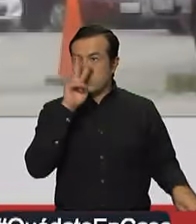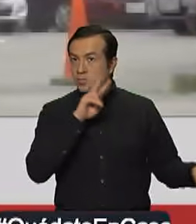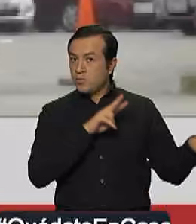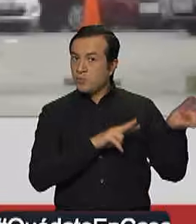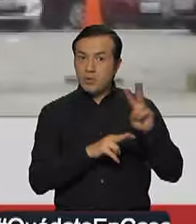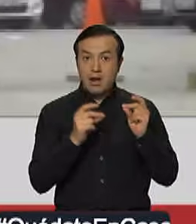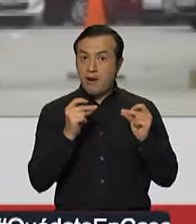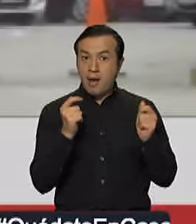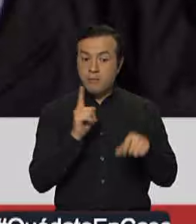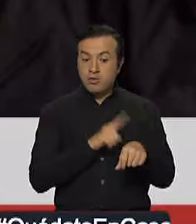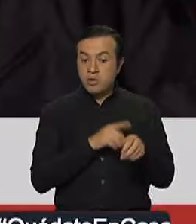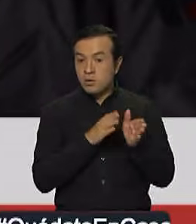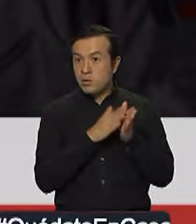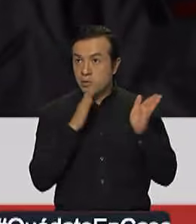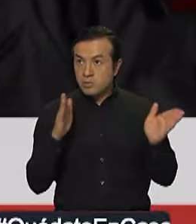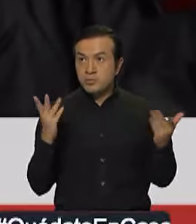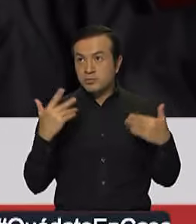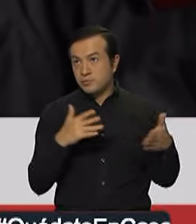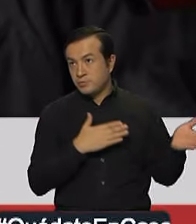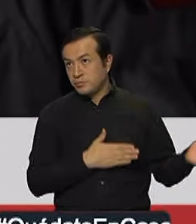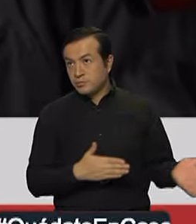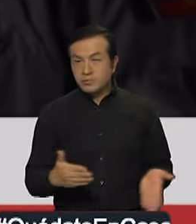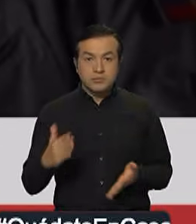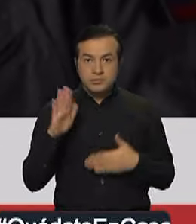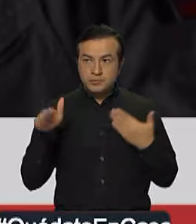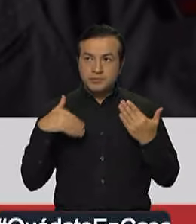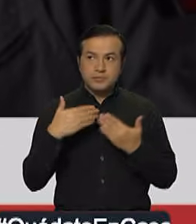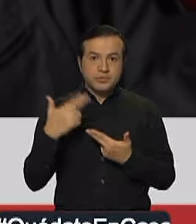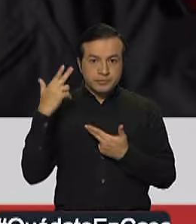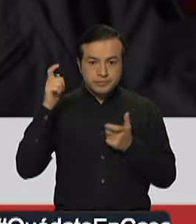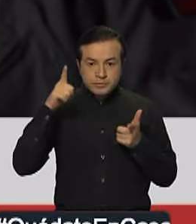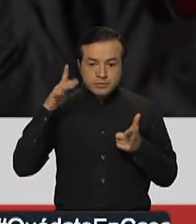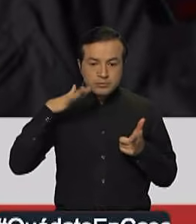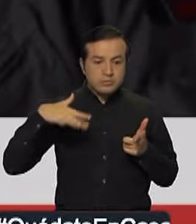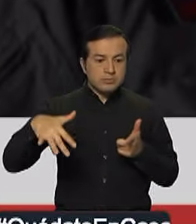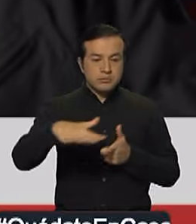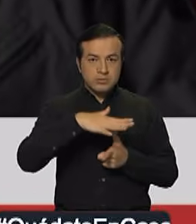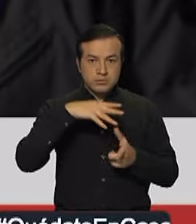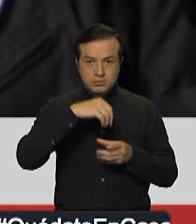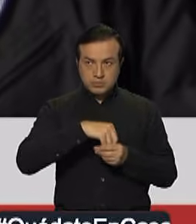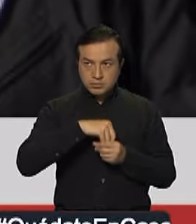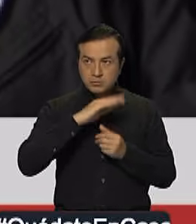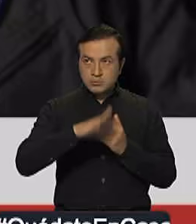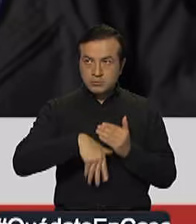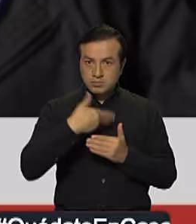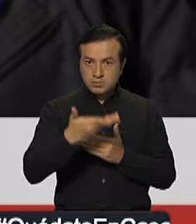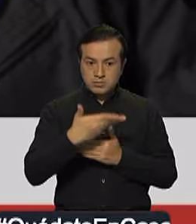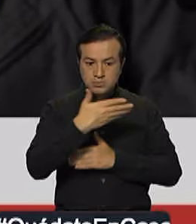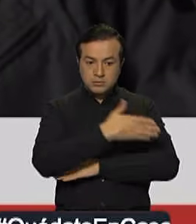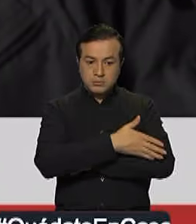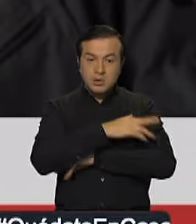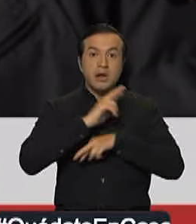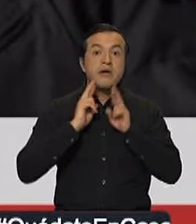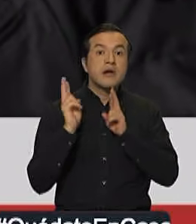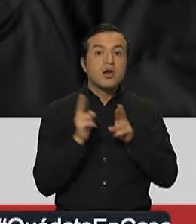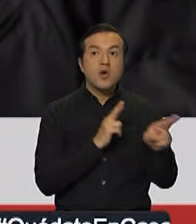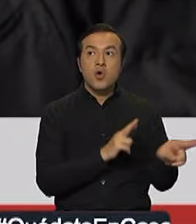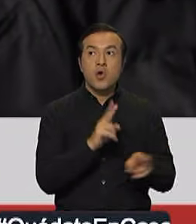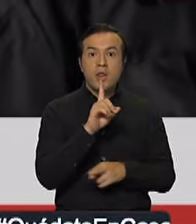capacidad de reacción. En ese sentido, nosotros tenemos dos efectivos apostados en el perímetro exterior y en el río Daule, dos